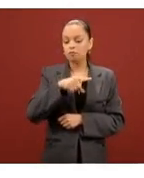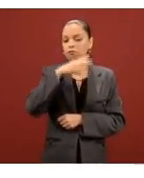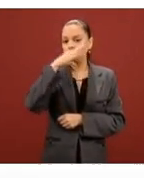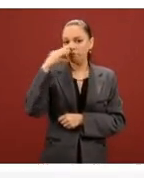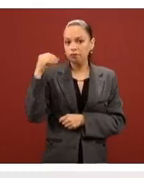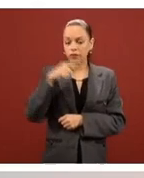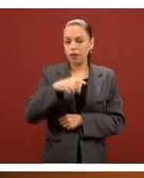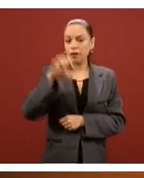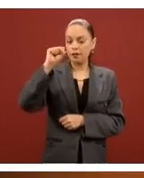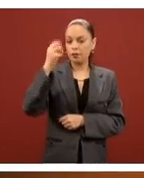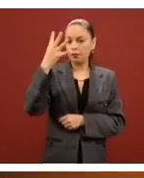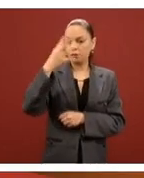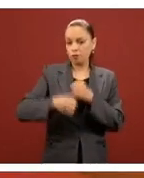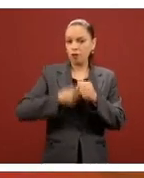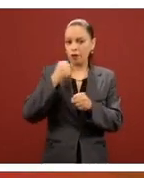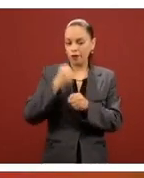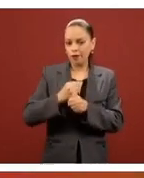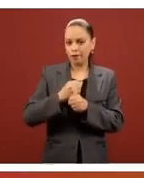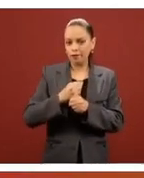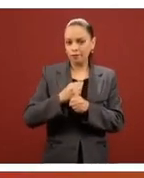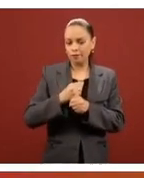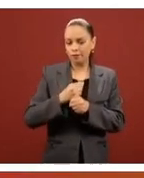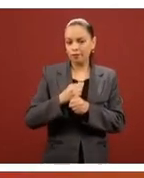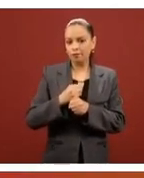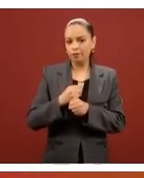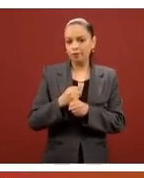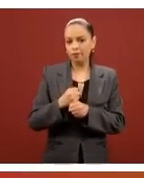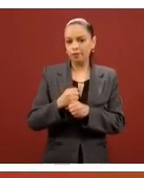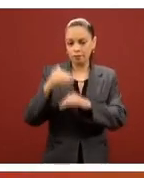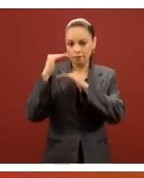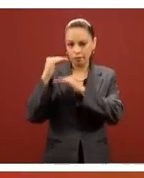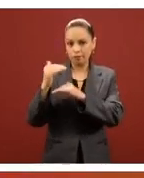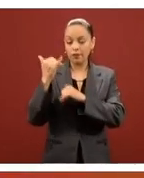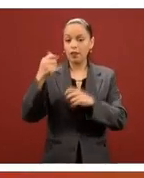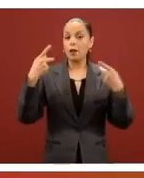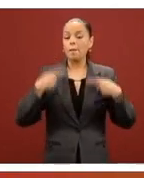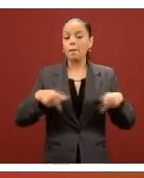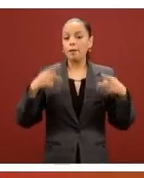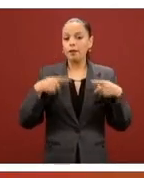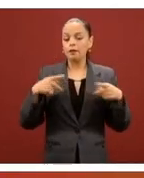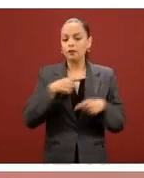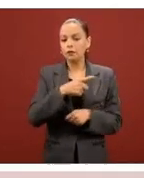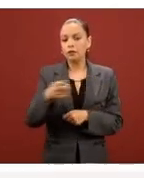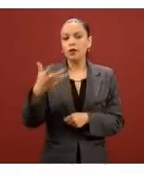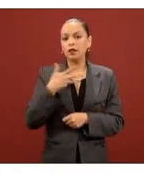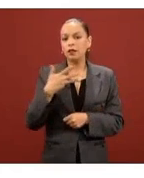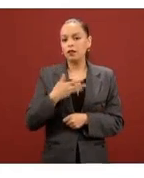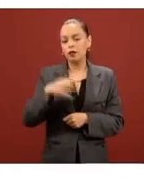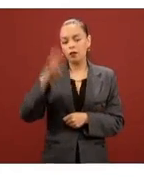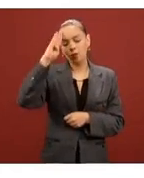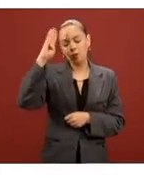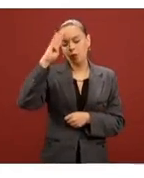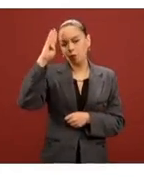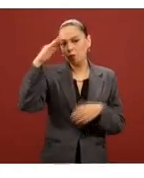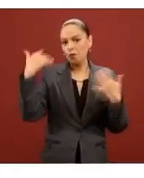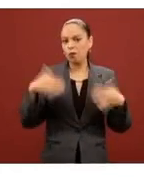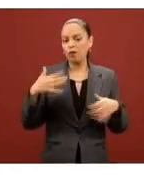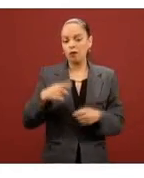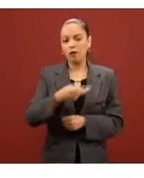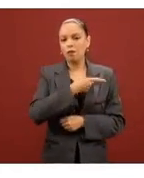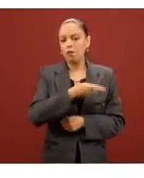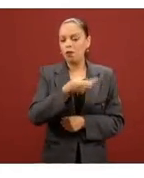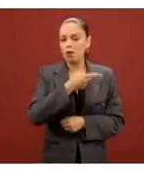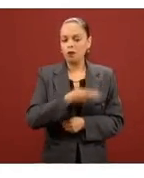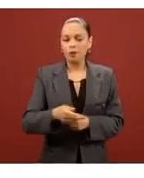de 64 años y las personas que se encuentren en condición de pobreza. Las